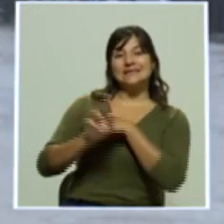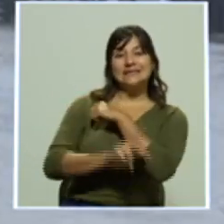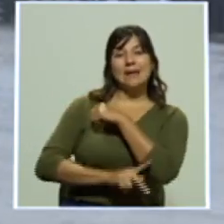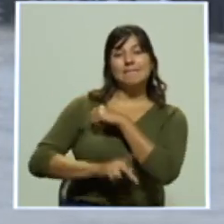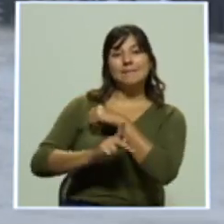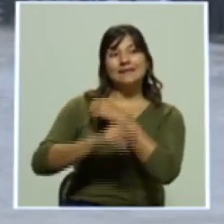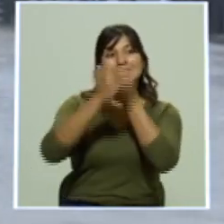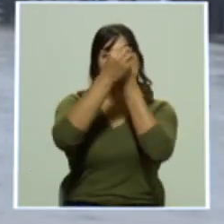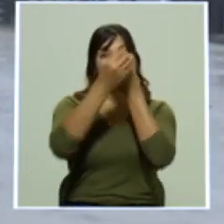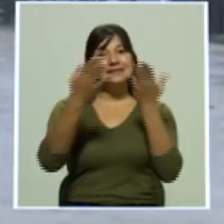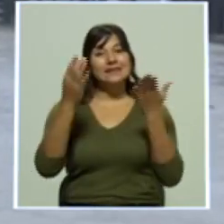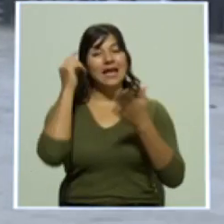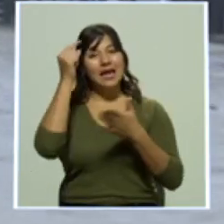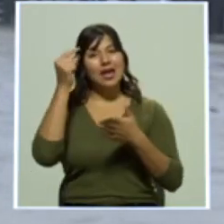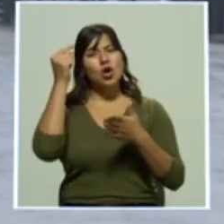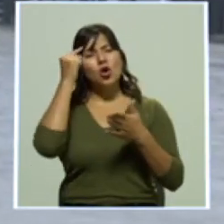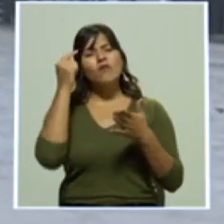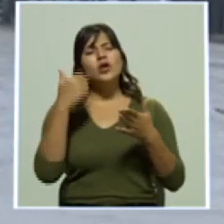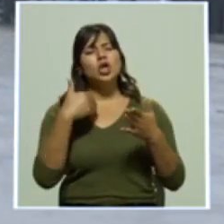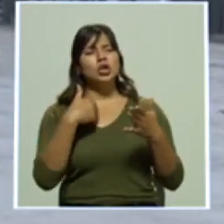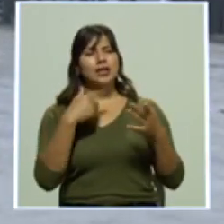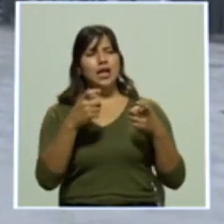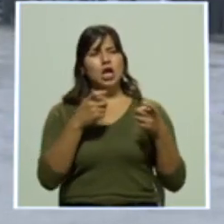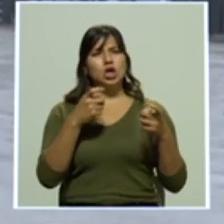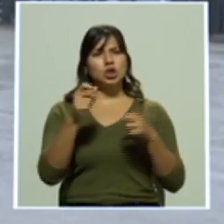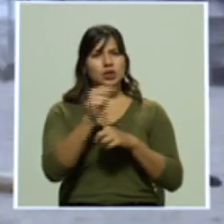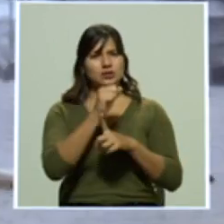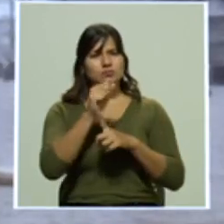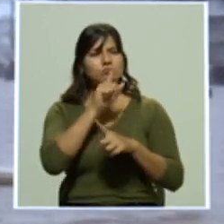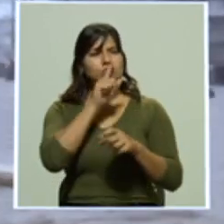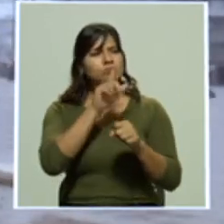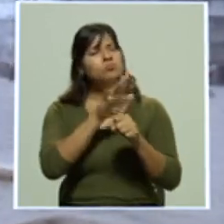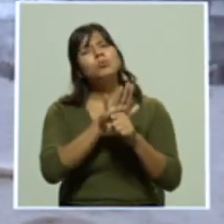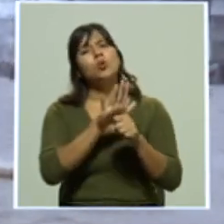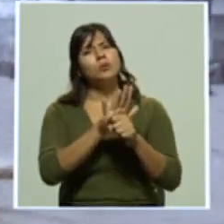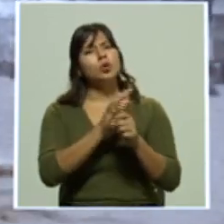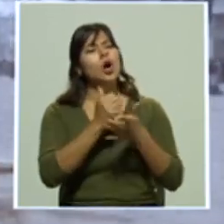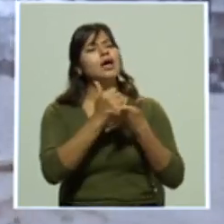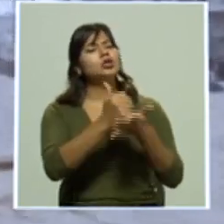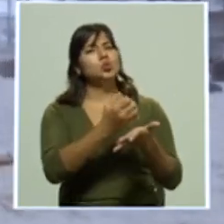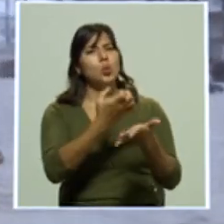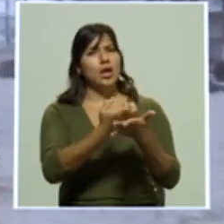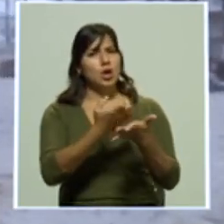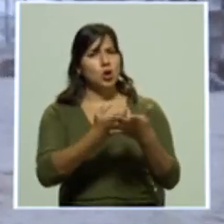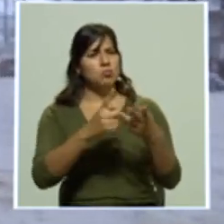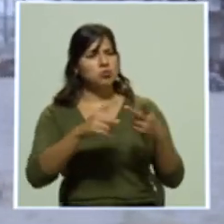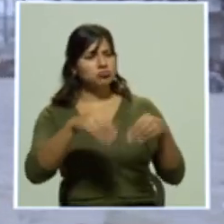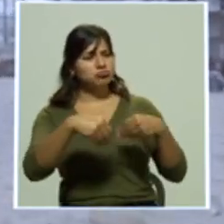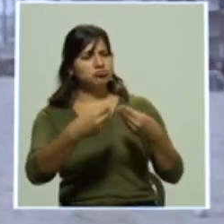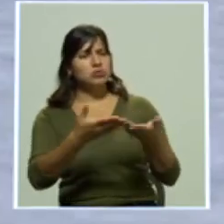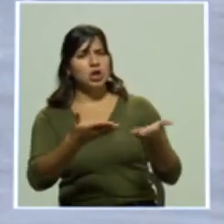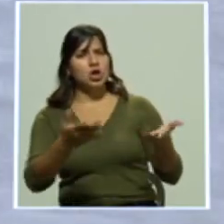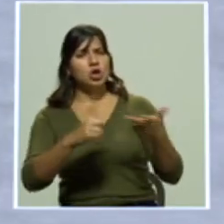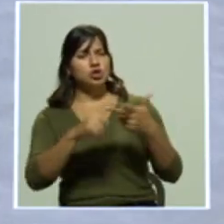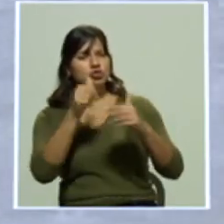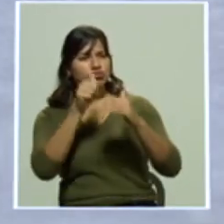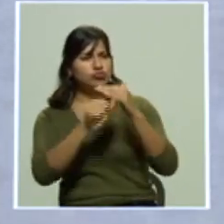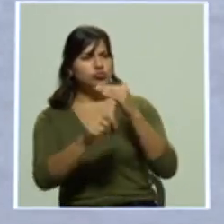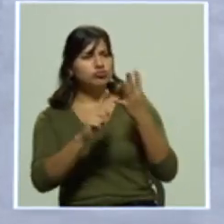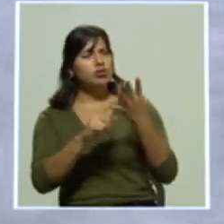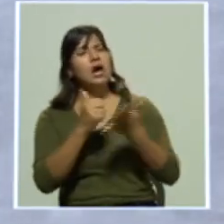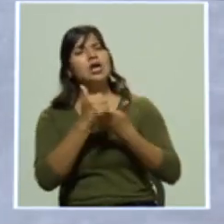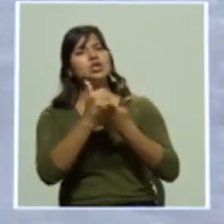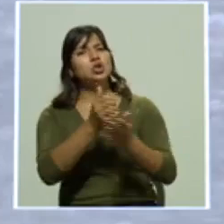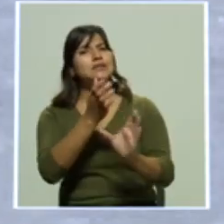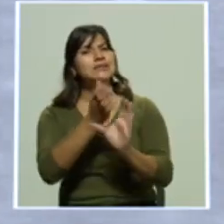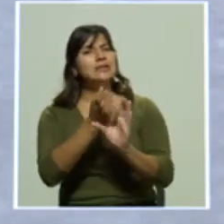comunicado que el gobierno tenía la situación bajo control y prometió compensaciones económicas, bienes materiales, refugios y asesoramiento psicológico para